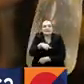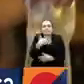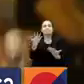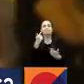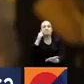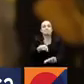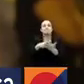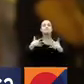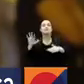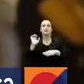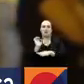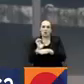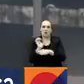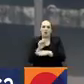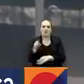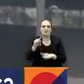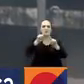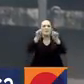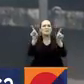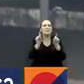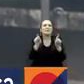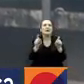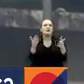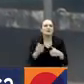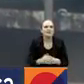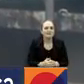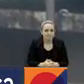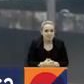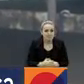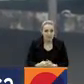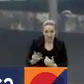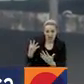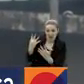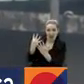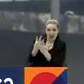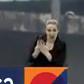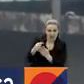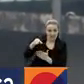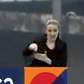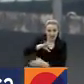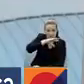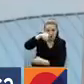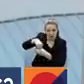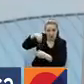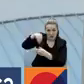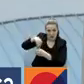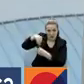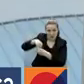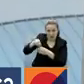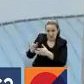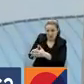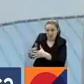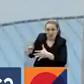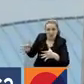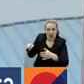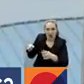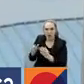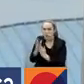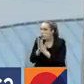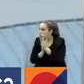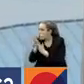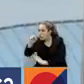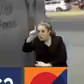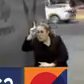permite plantear esta pregunta. ¿Acaso son las cárceles centros estratégicos o mejor, los laboratorios de la